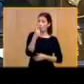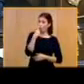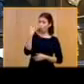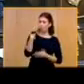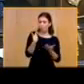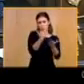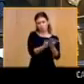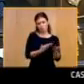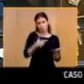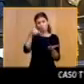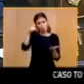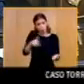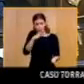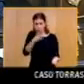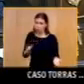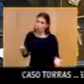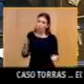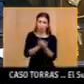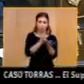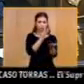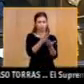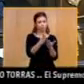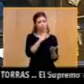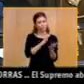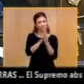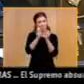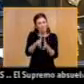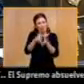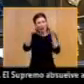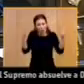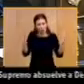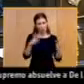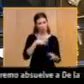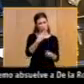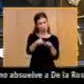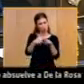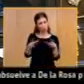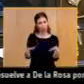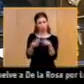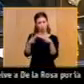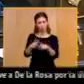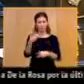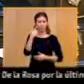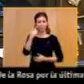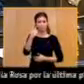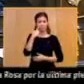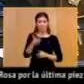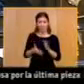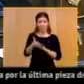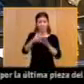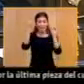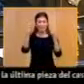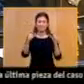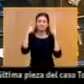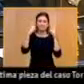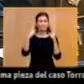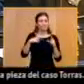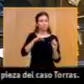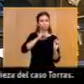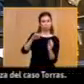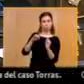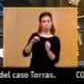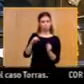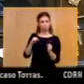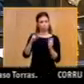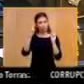y hoy lo vuelvo a hacer, que liderara un acuerdo amplio, político y social que minimizara los efectos de la crisis y garantizara